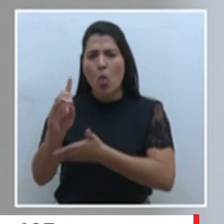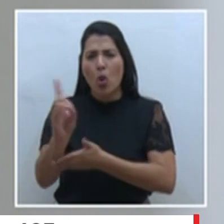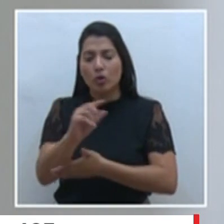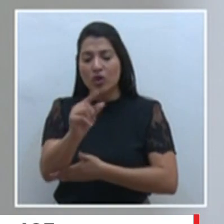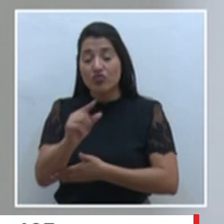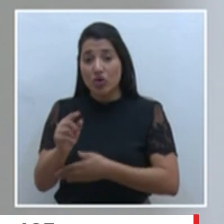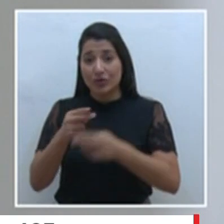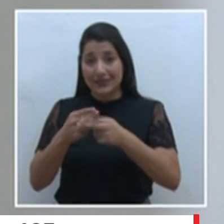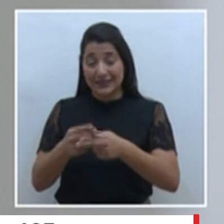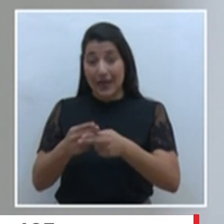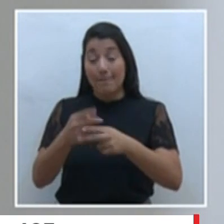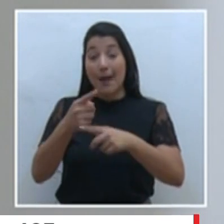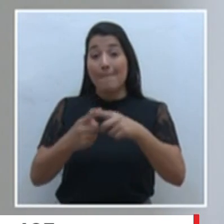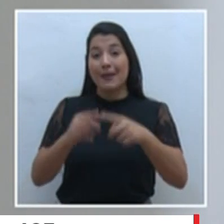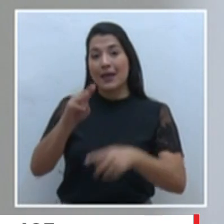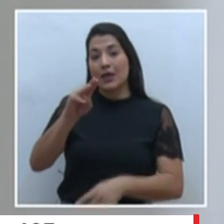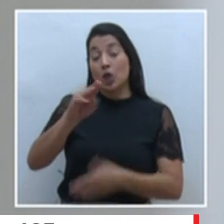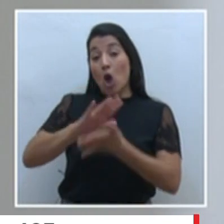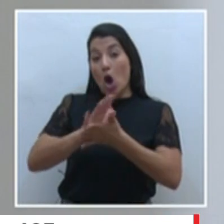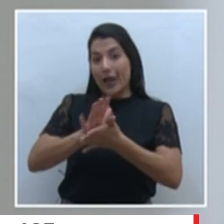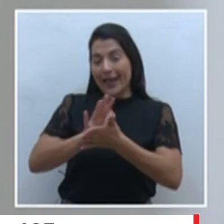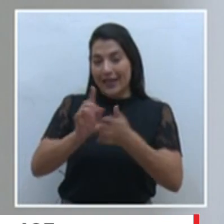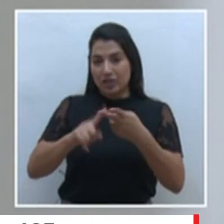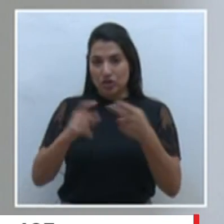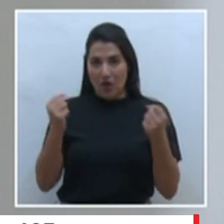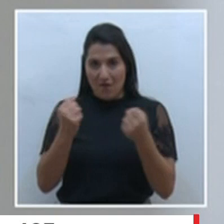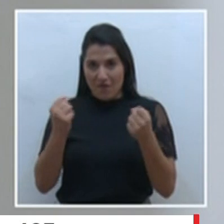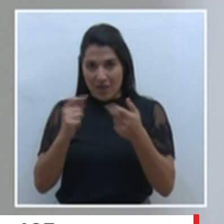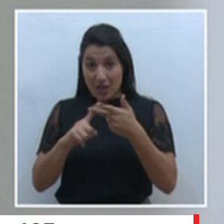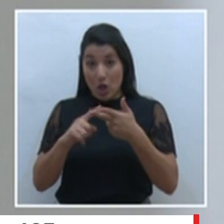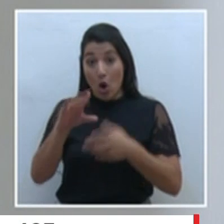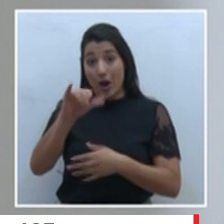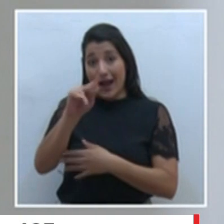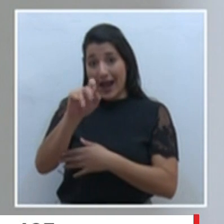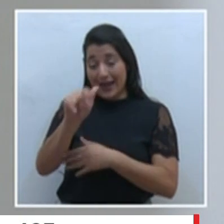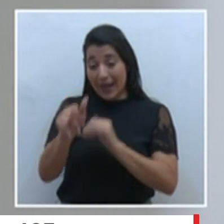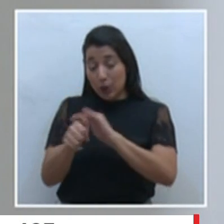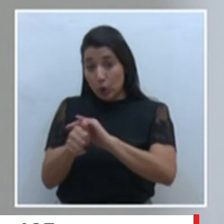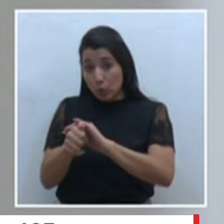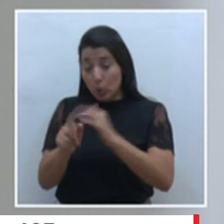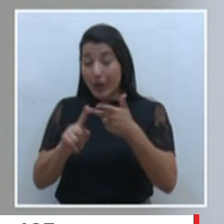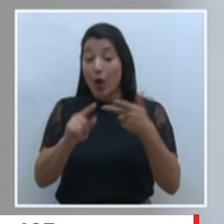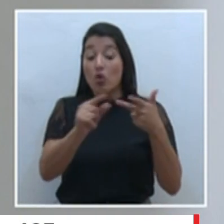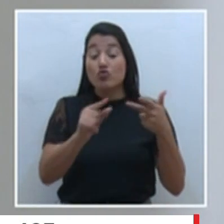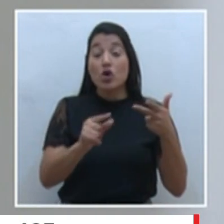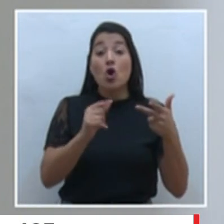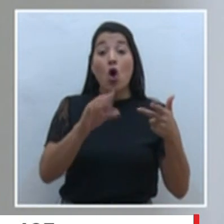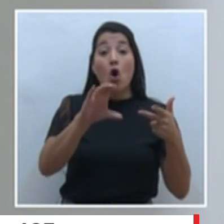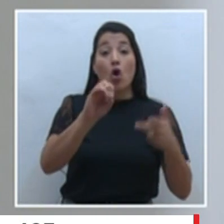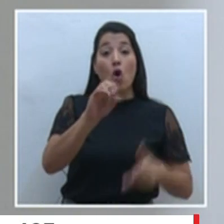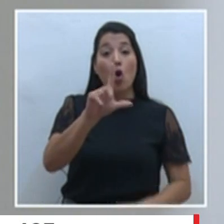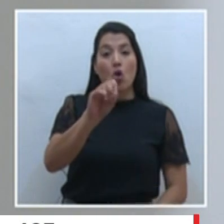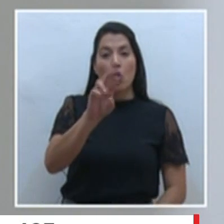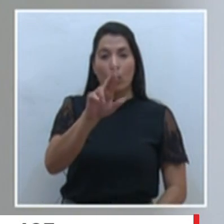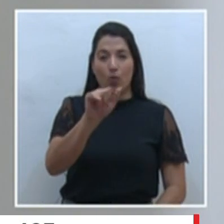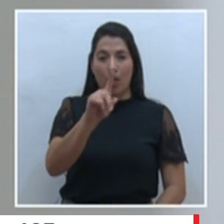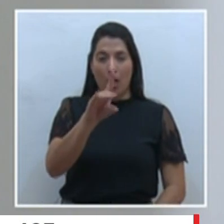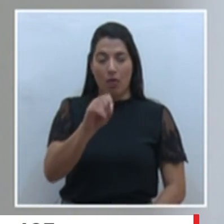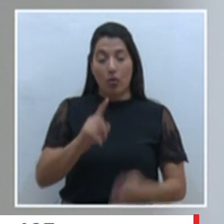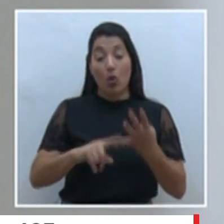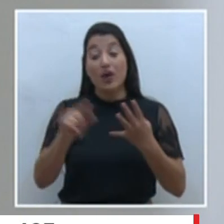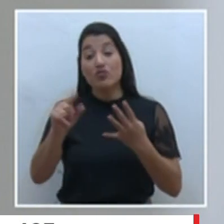Medio Queso, Río Frío, Canales de Tortuguero, Río Colorado y Río Sarapiquí.